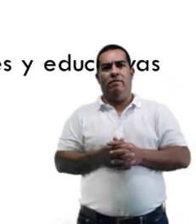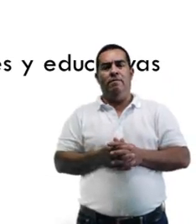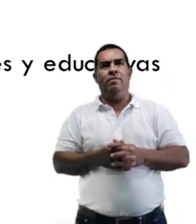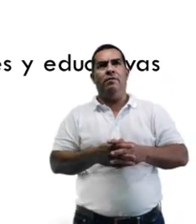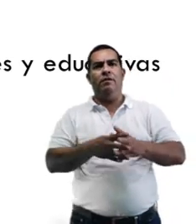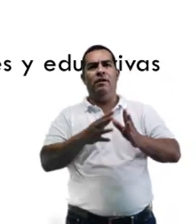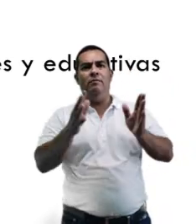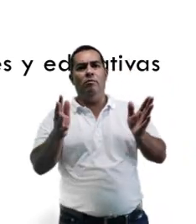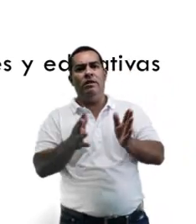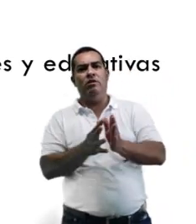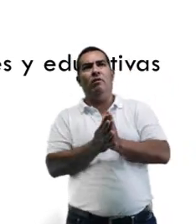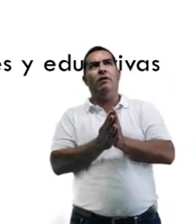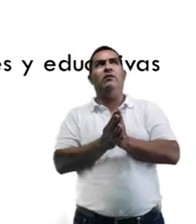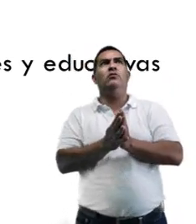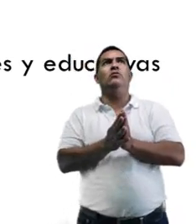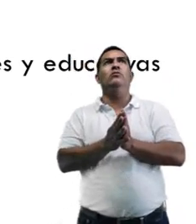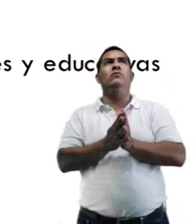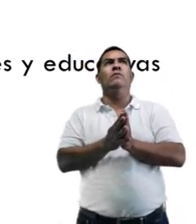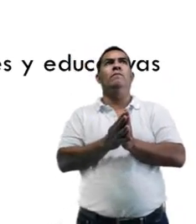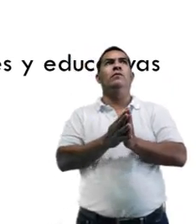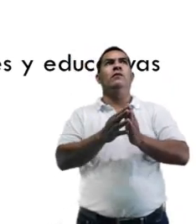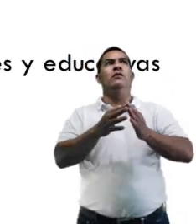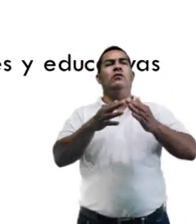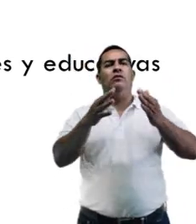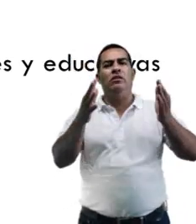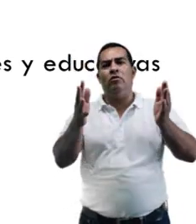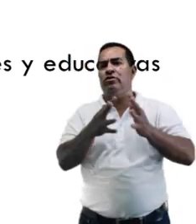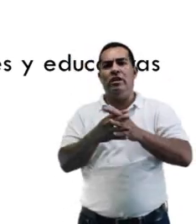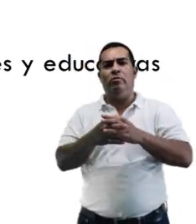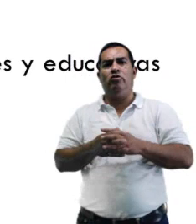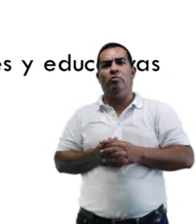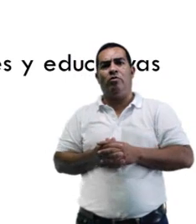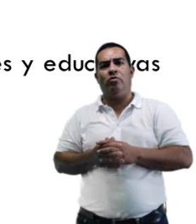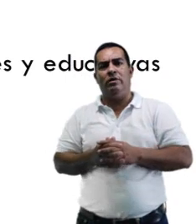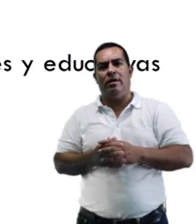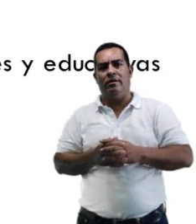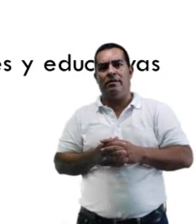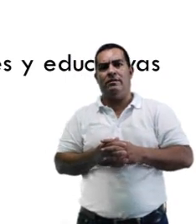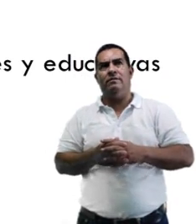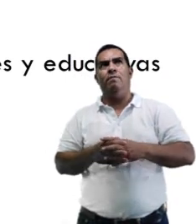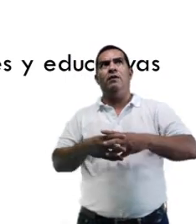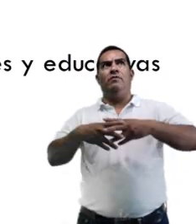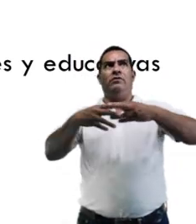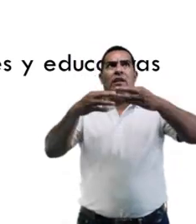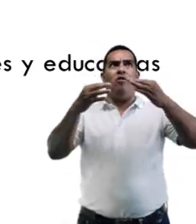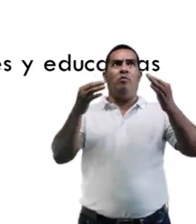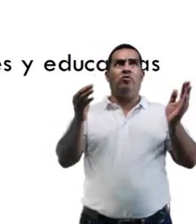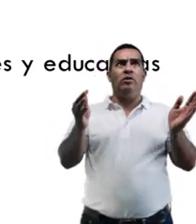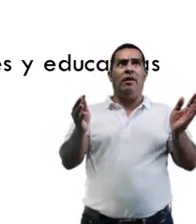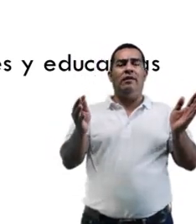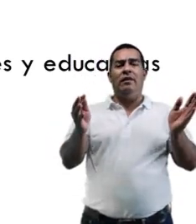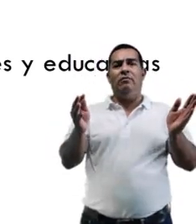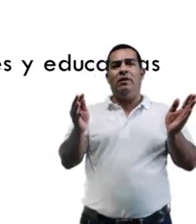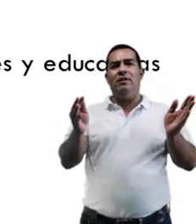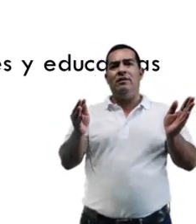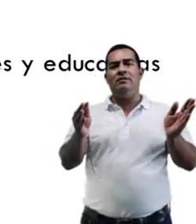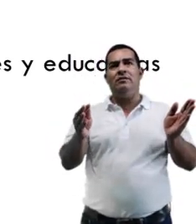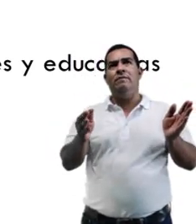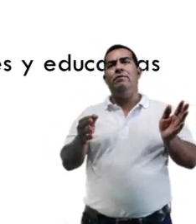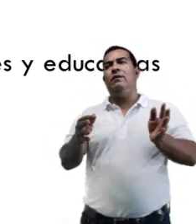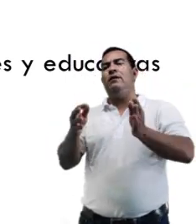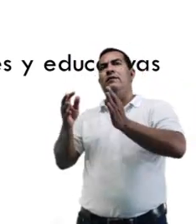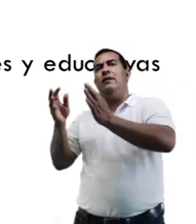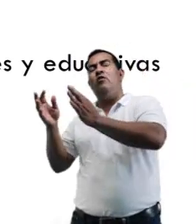hablado. Hemos venido hablando de los tipos de oportunidades, de las oportunidades